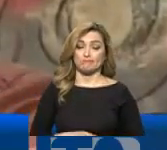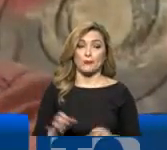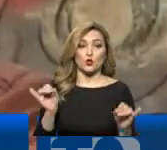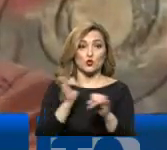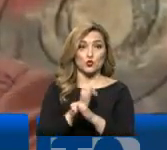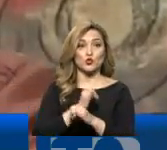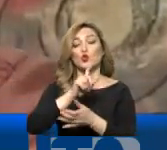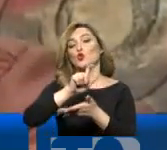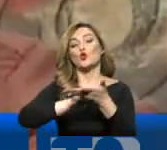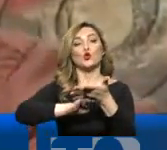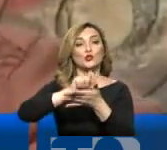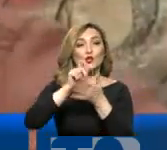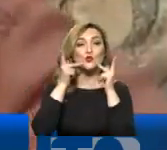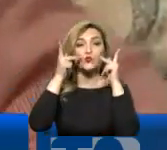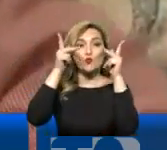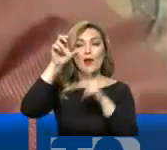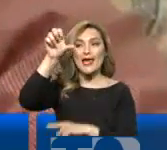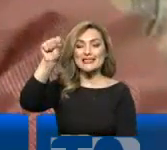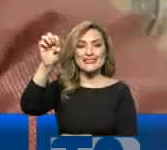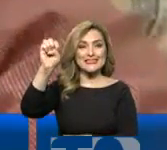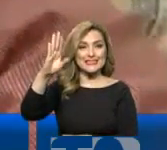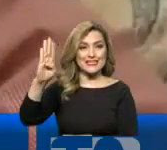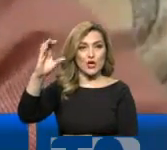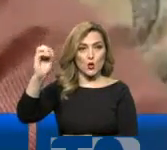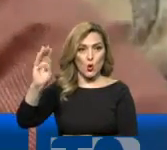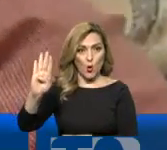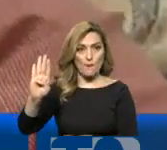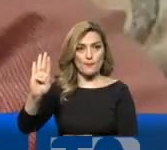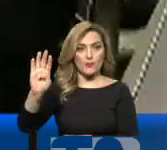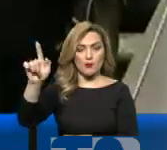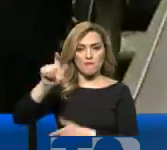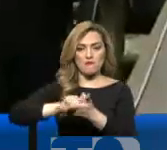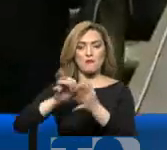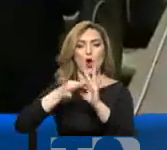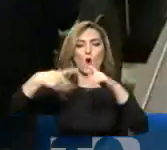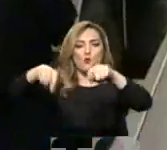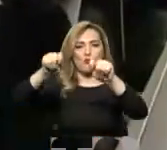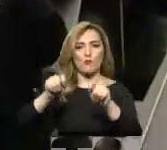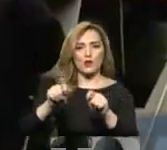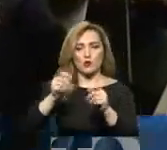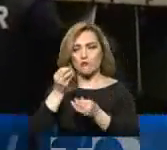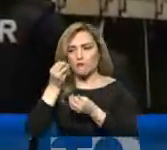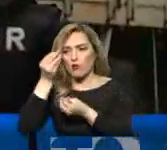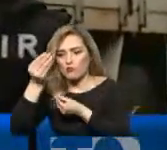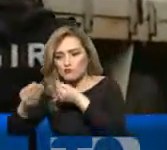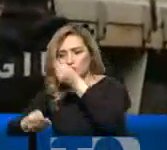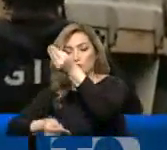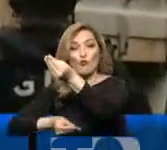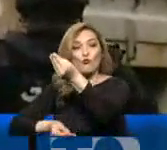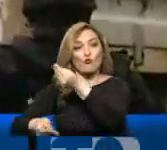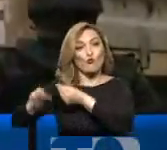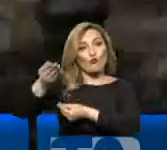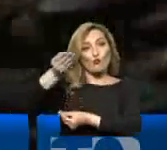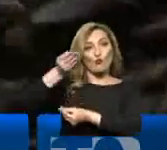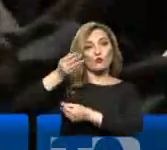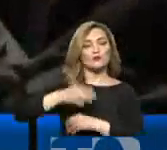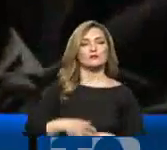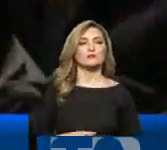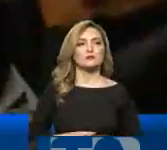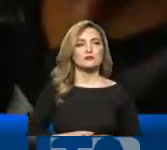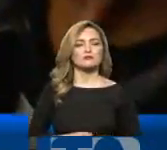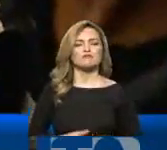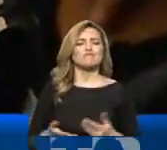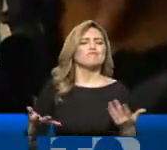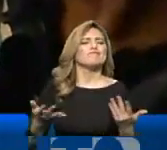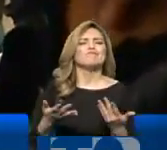firmando con el CERCOP un convenio para poder cruzar esa información con ellos. Dentro de la investigación por peculado que sigue la Fiscalía de Administración Pública,